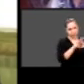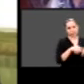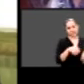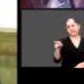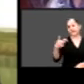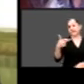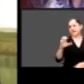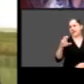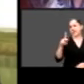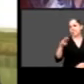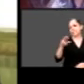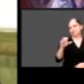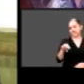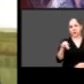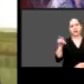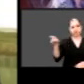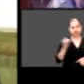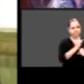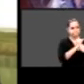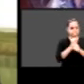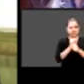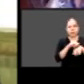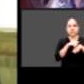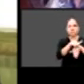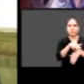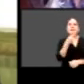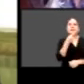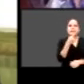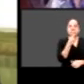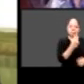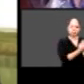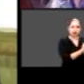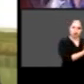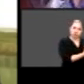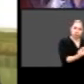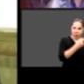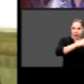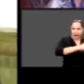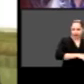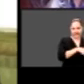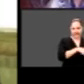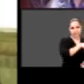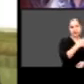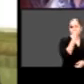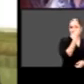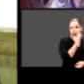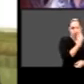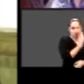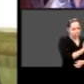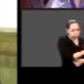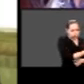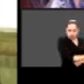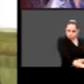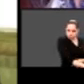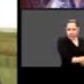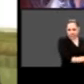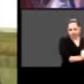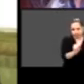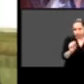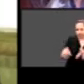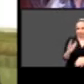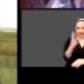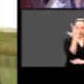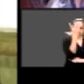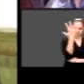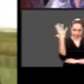que ha hecho es un estudio sobre preescolar, personas que llevaron preescolares muy buenos, esto, y 20